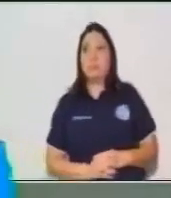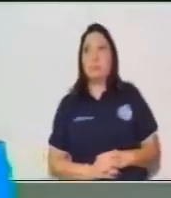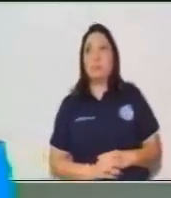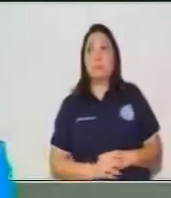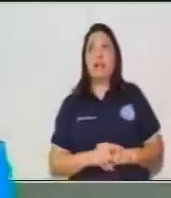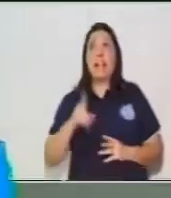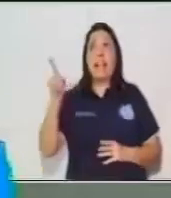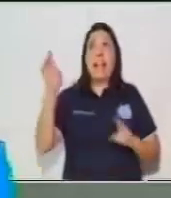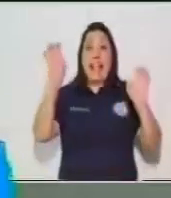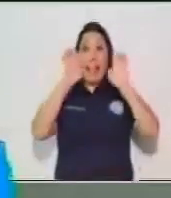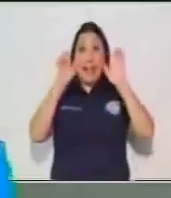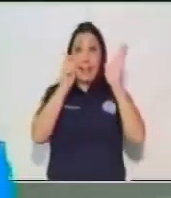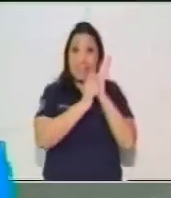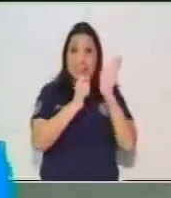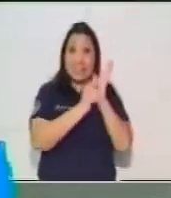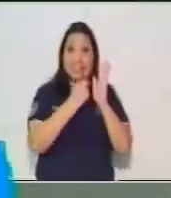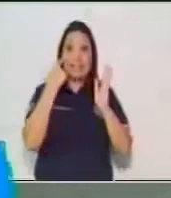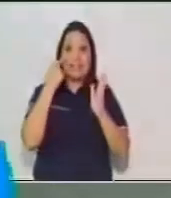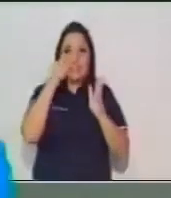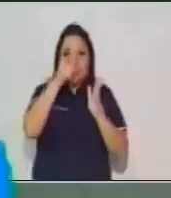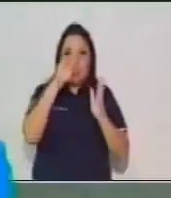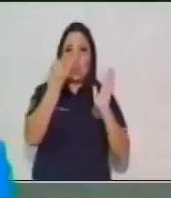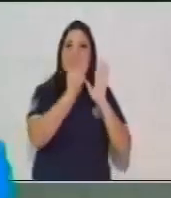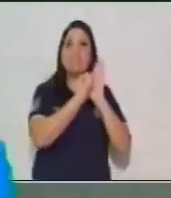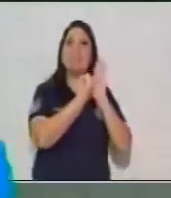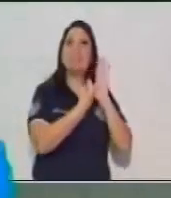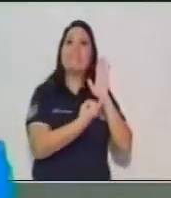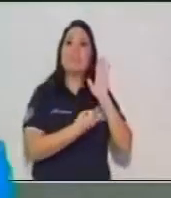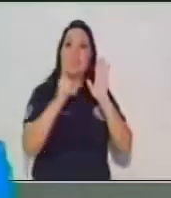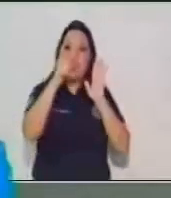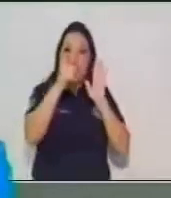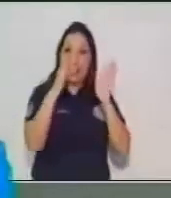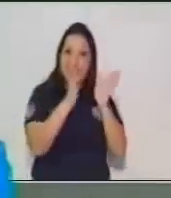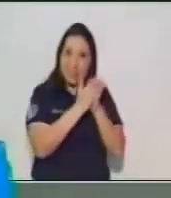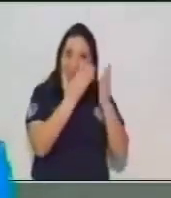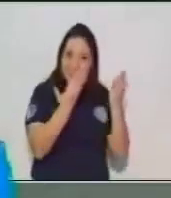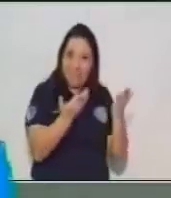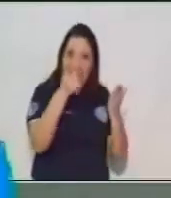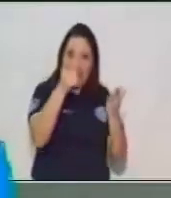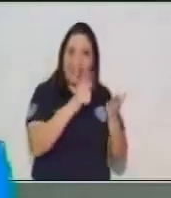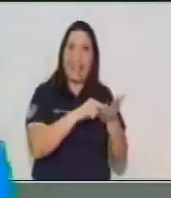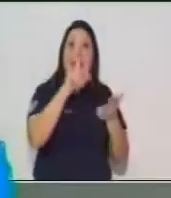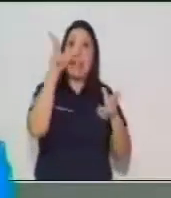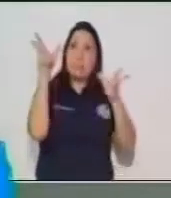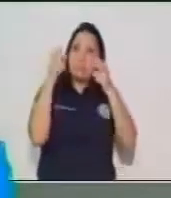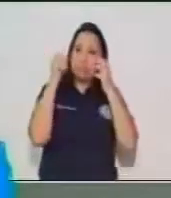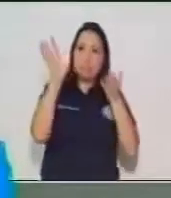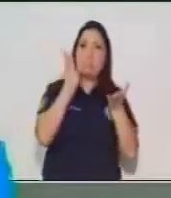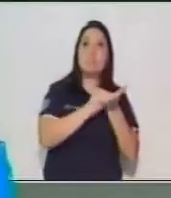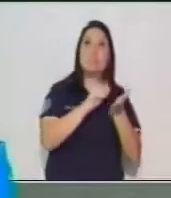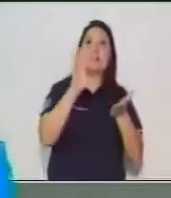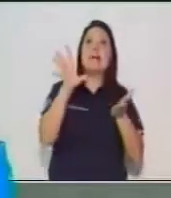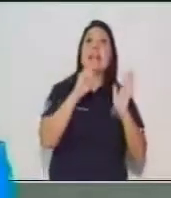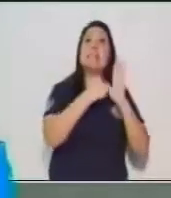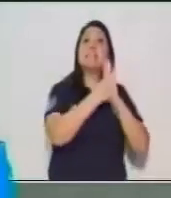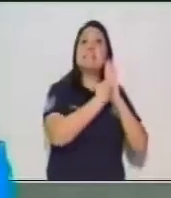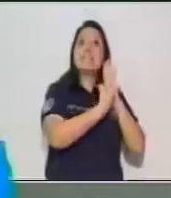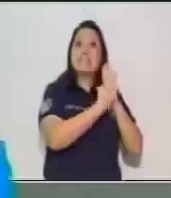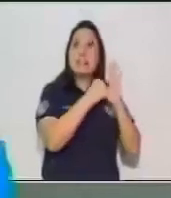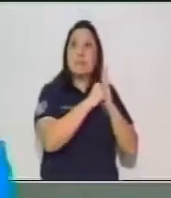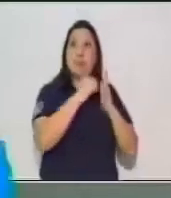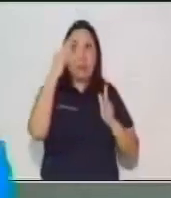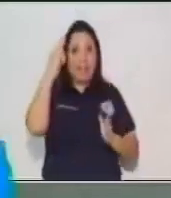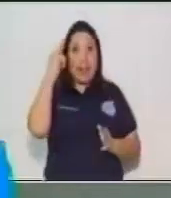El ejercicio consiste en que vas a dibujar lo que te indica cada símbolo. No te voy a decir